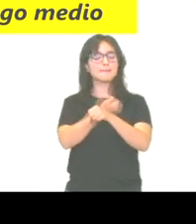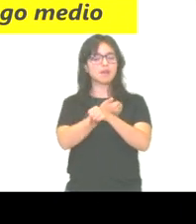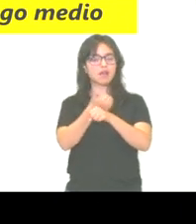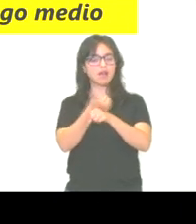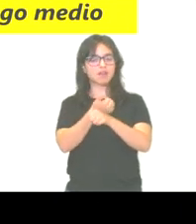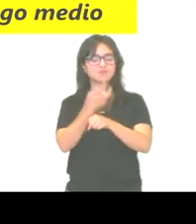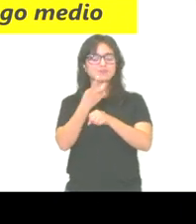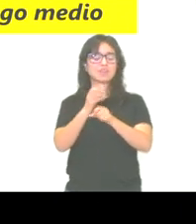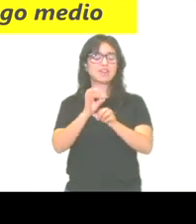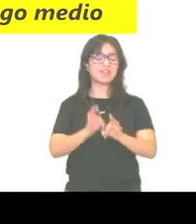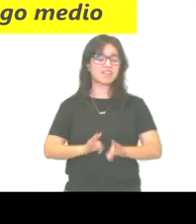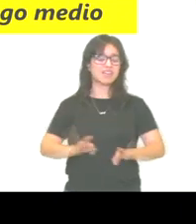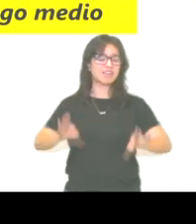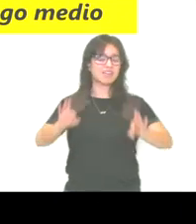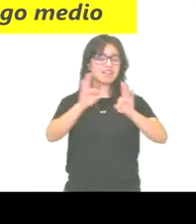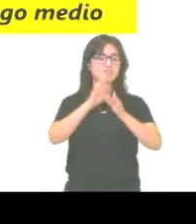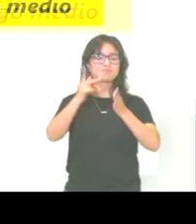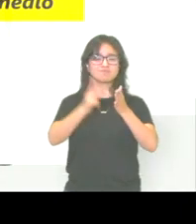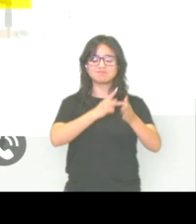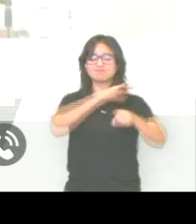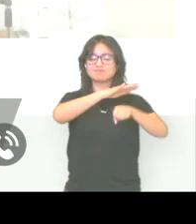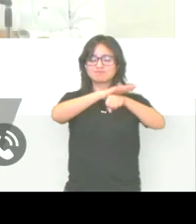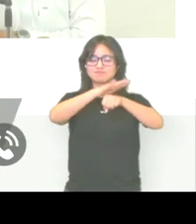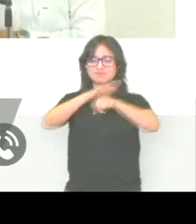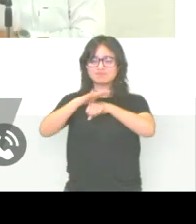verdad insistir mucho que